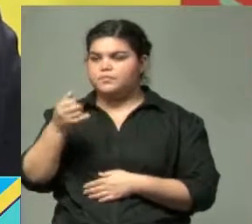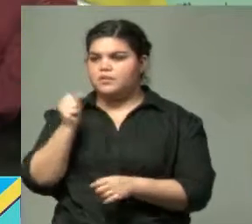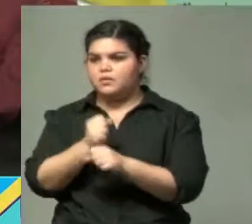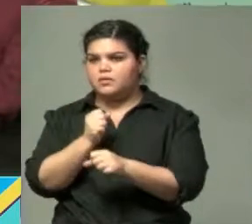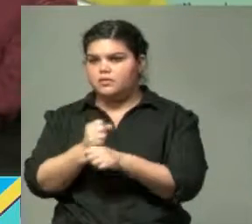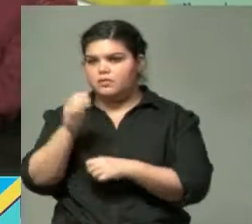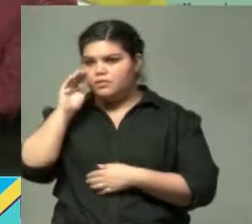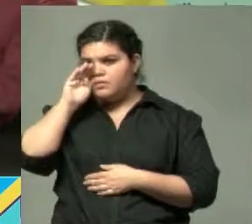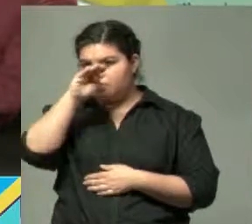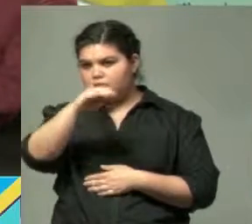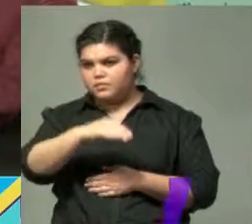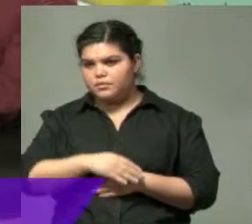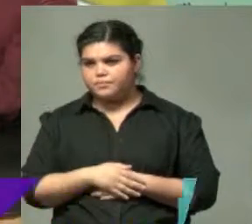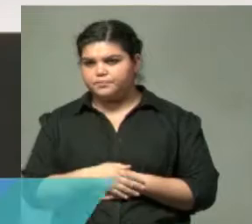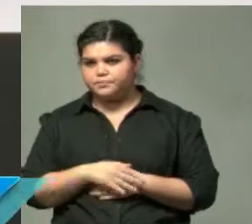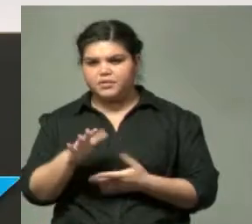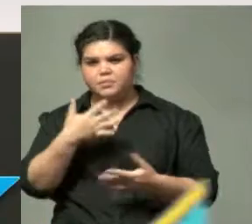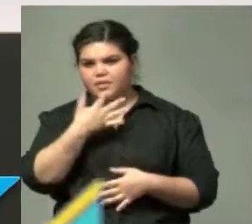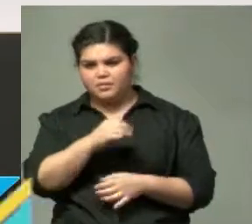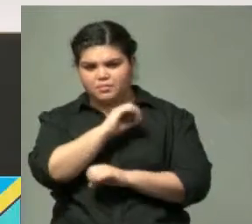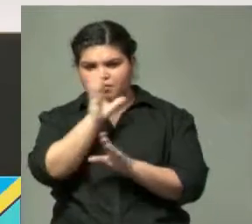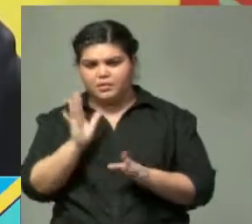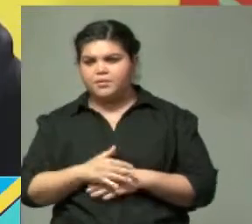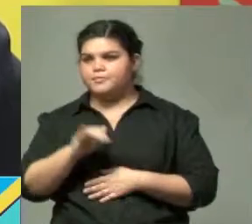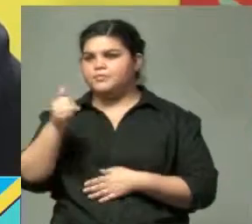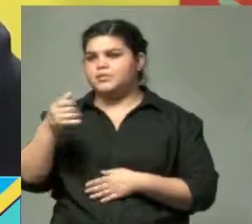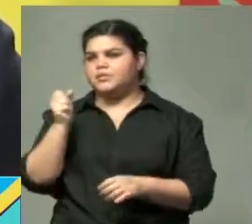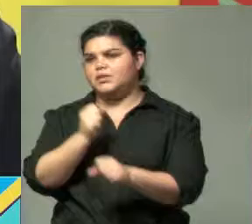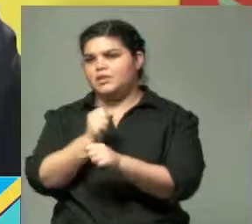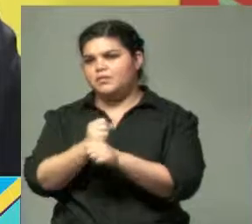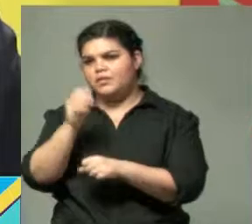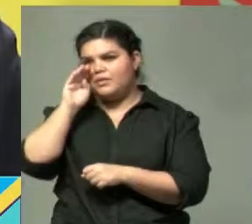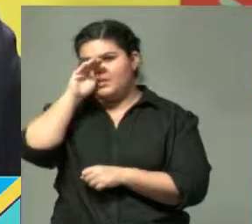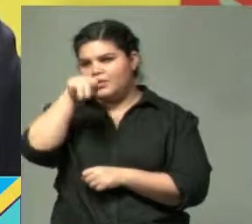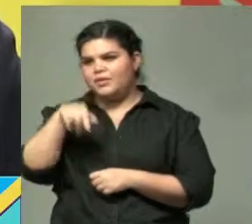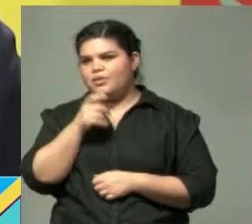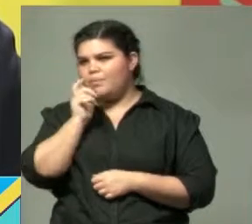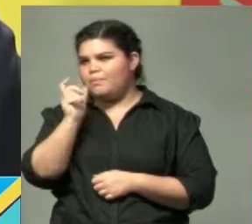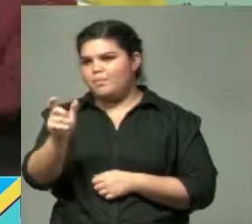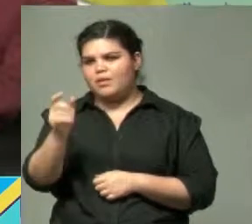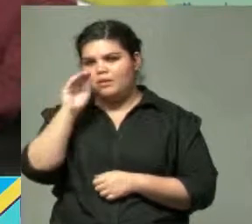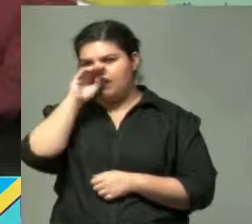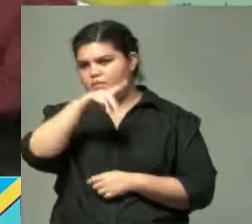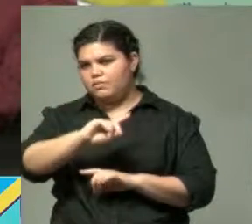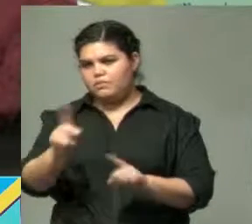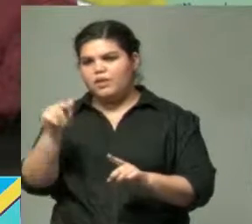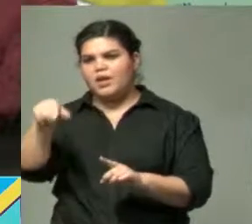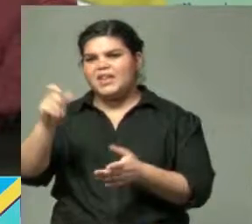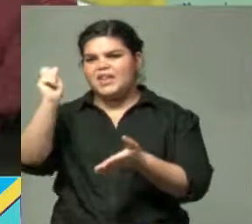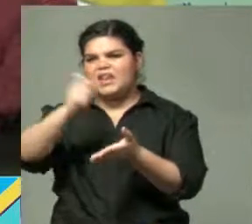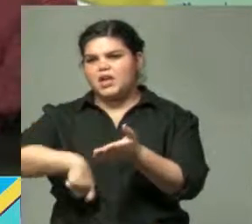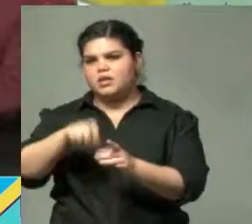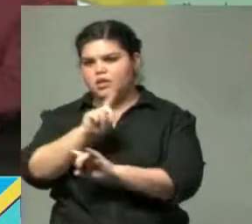Para ponerlo en términos así que claro, lo bueno, entendamos. trabajo en negro, sí, tiene toda una connotación que prefiero decir. No, está bien. Trabajo no registrado. Está